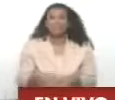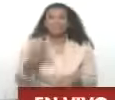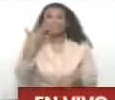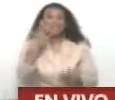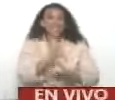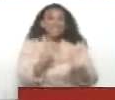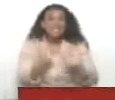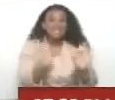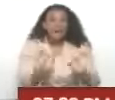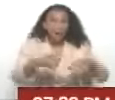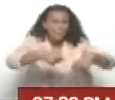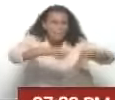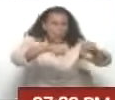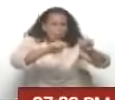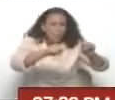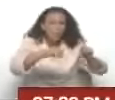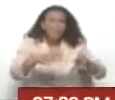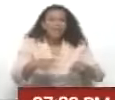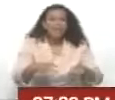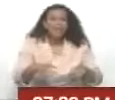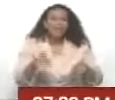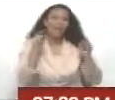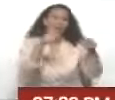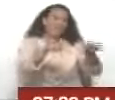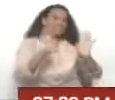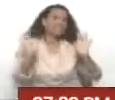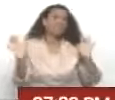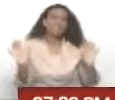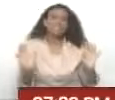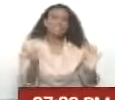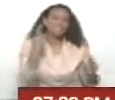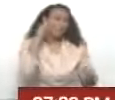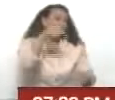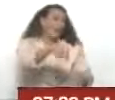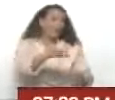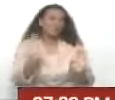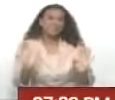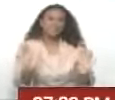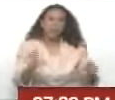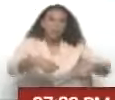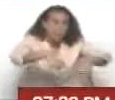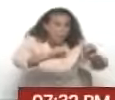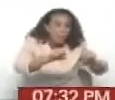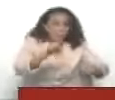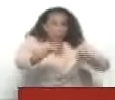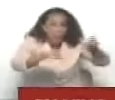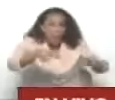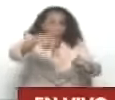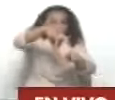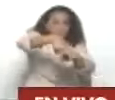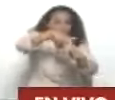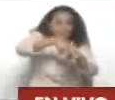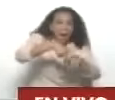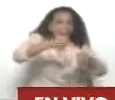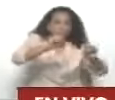Cuando veo a los motorizados dije, estos son los míos, pues. ¿Ah?